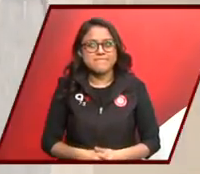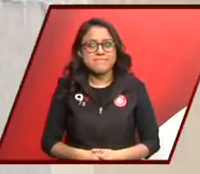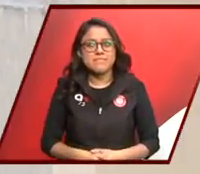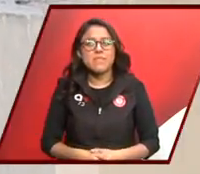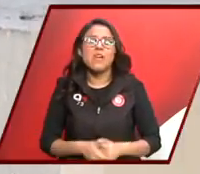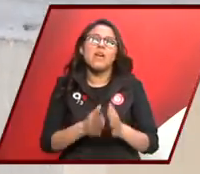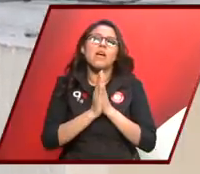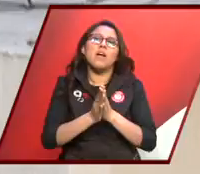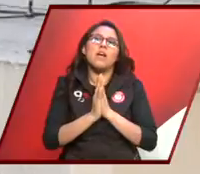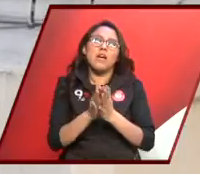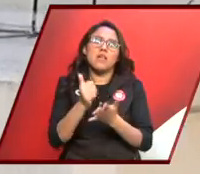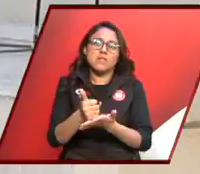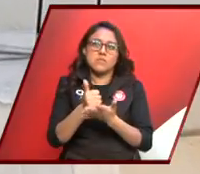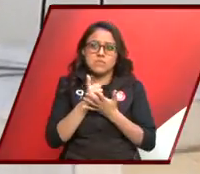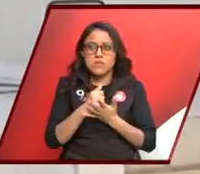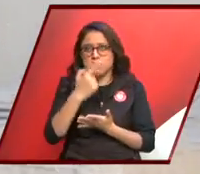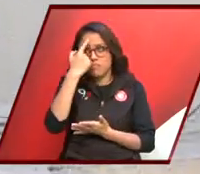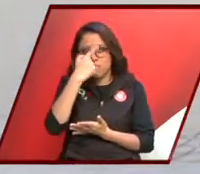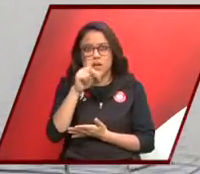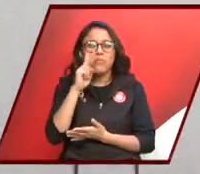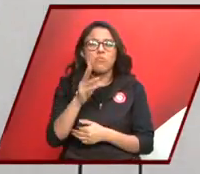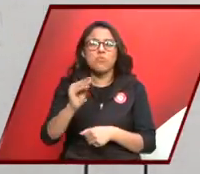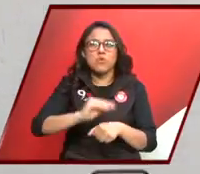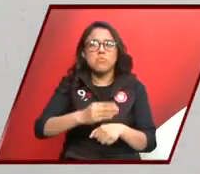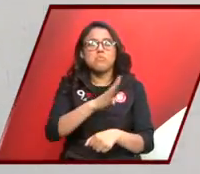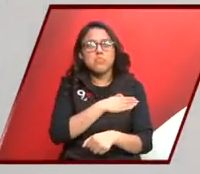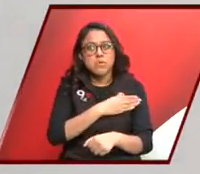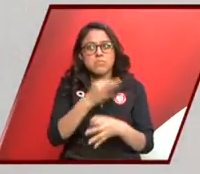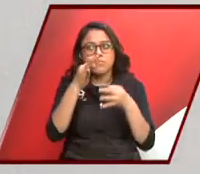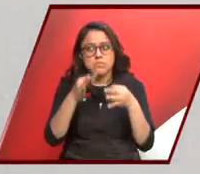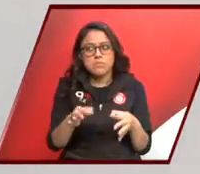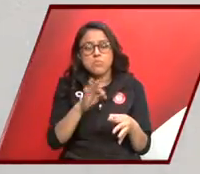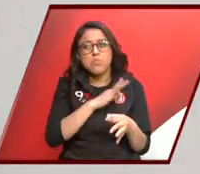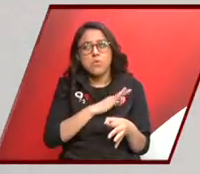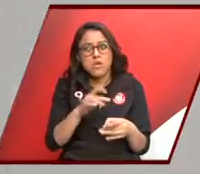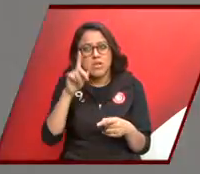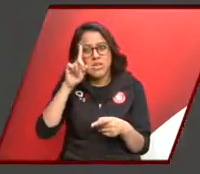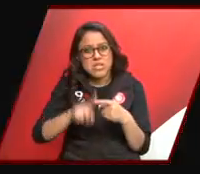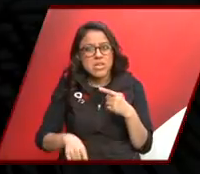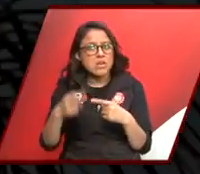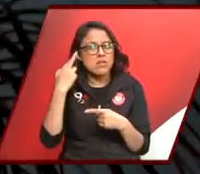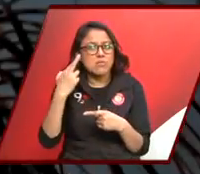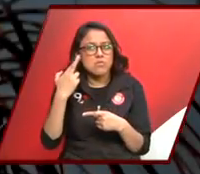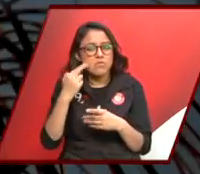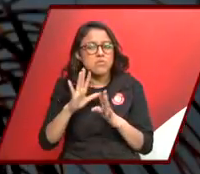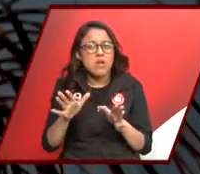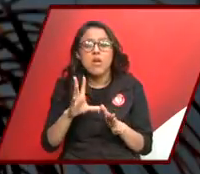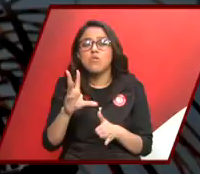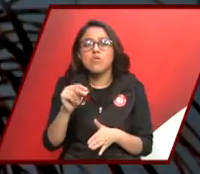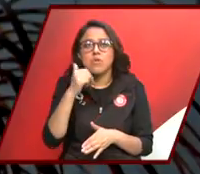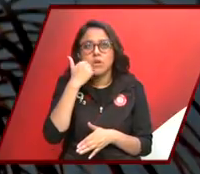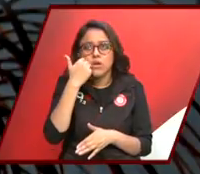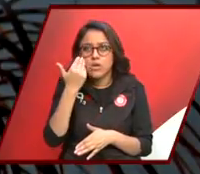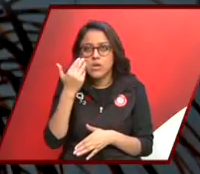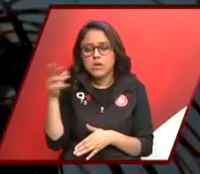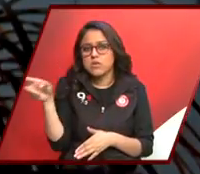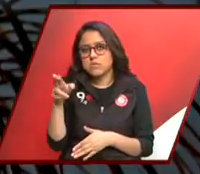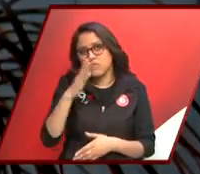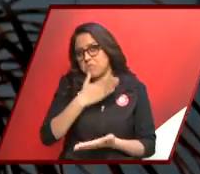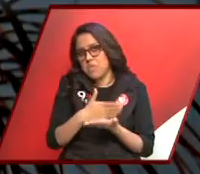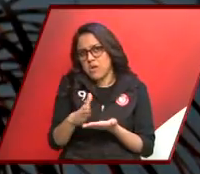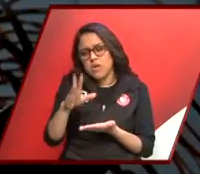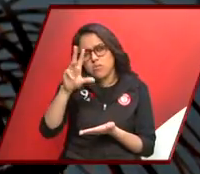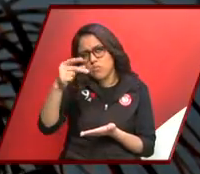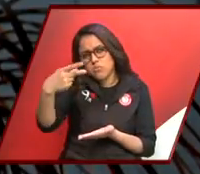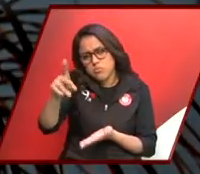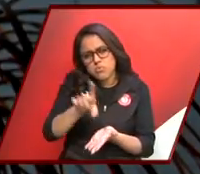Piden ayuda para que la instalación sea la correcta y que les sea posible aislar el ruido. No es que queramos que el restaurante se vaya, ellos están